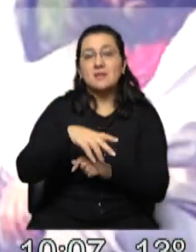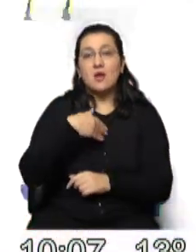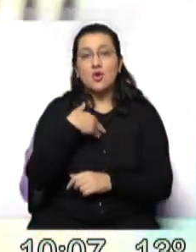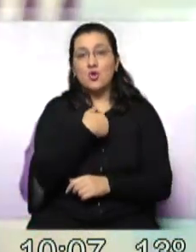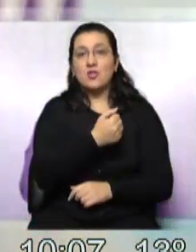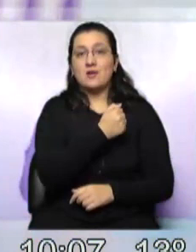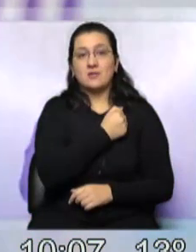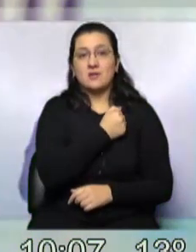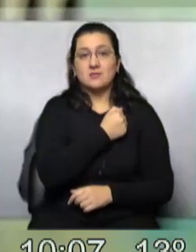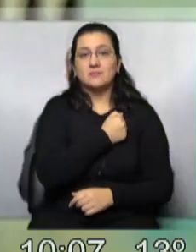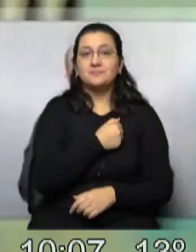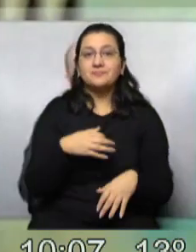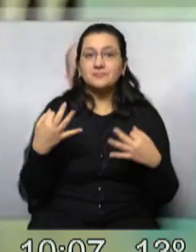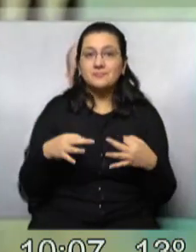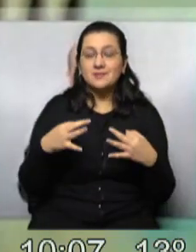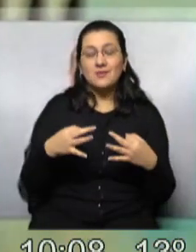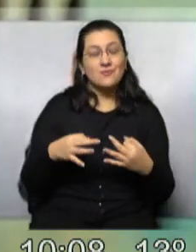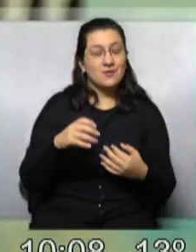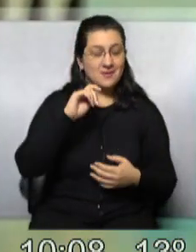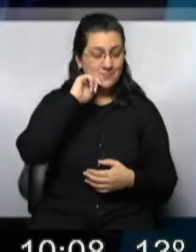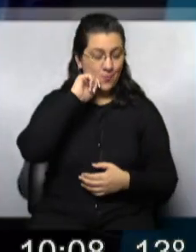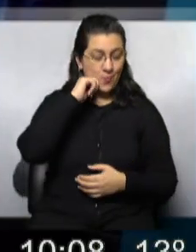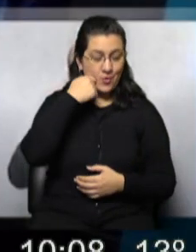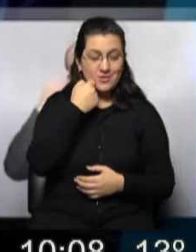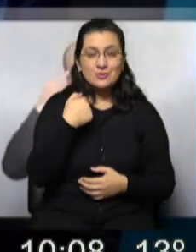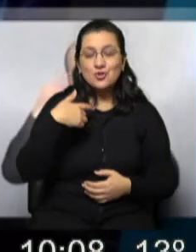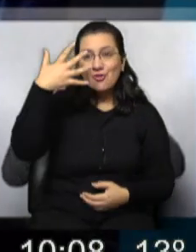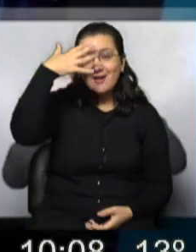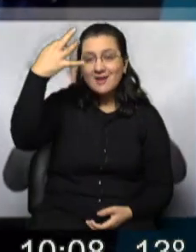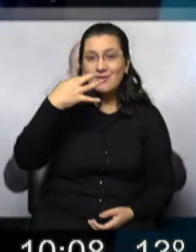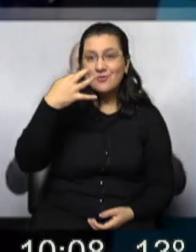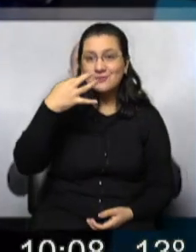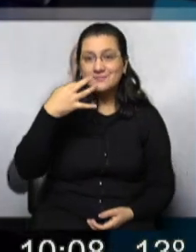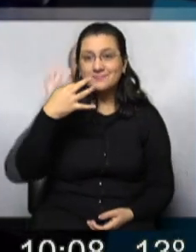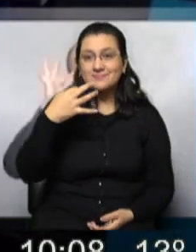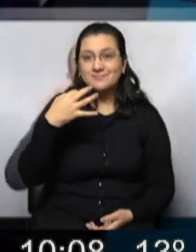prócer. Fue realmente un viaje increíble. Yo creo que